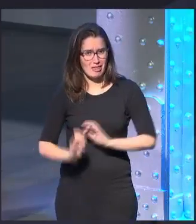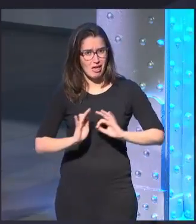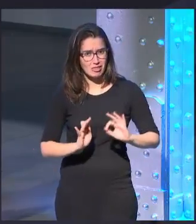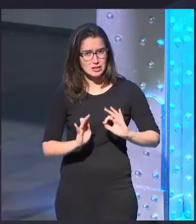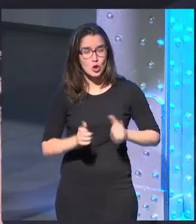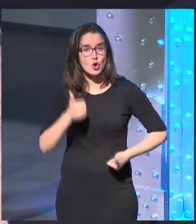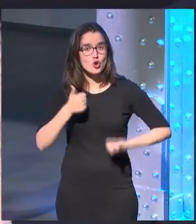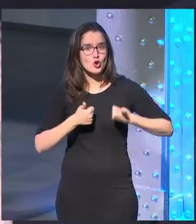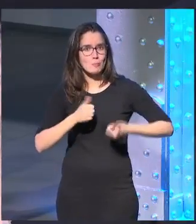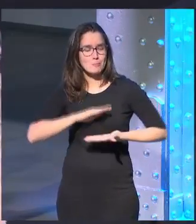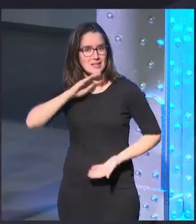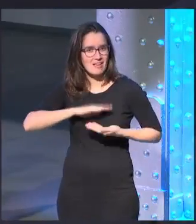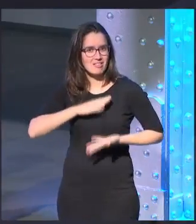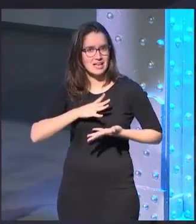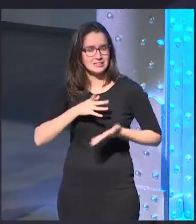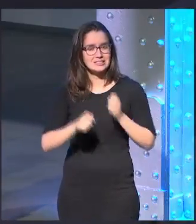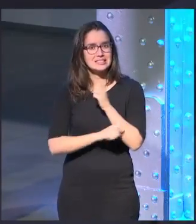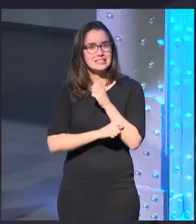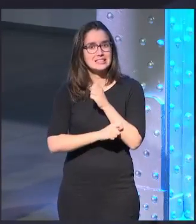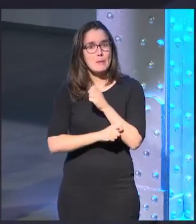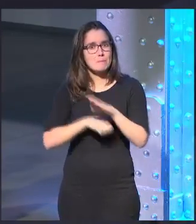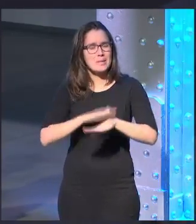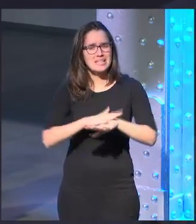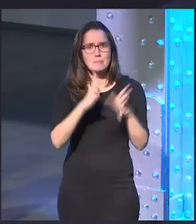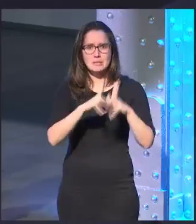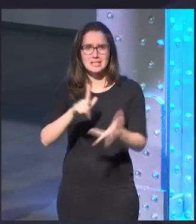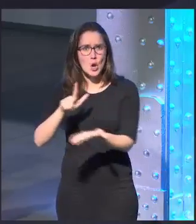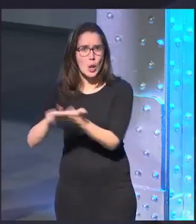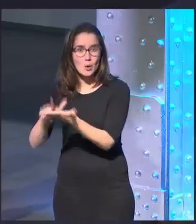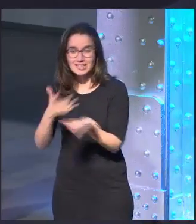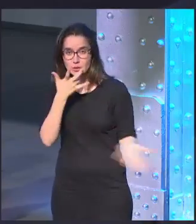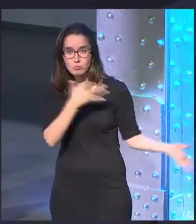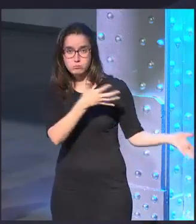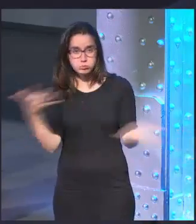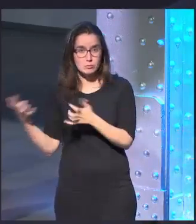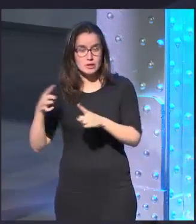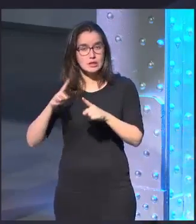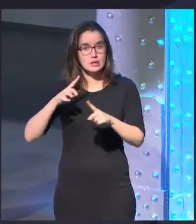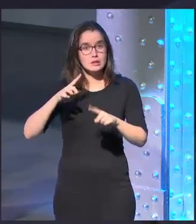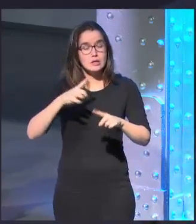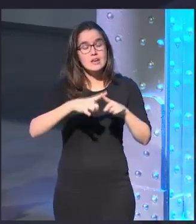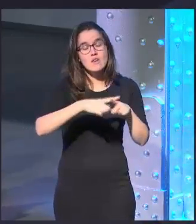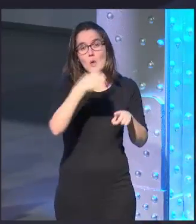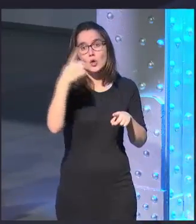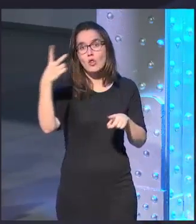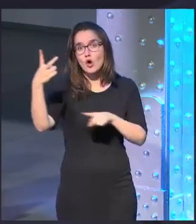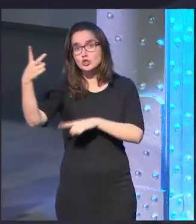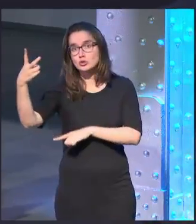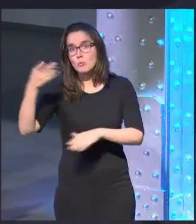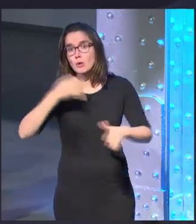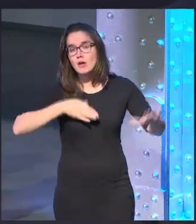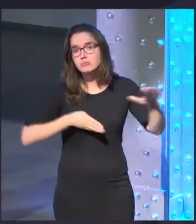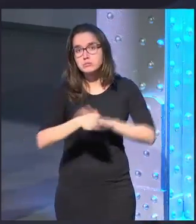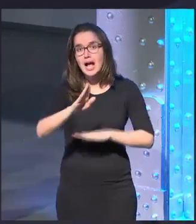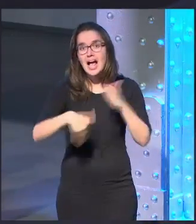con competencias clave en matemáticas o en lengua y si consiguen, en función de los niveles que vayan aprobando, nivel 1 o nivel 2, pueden incluso acceder a